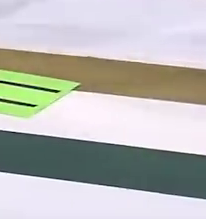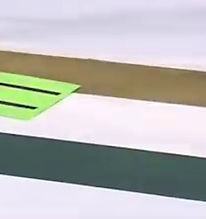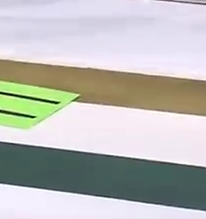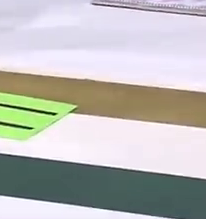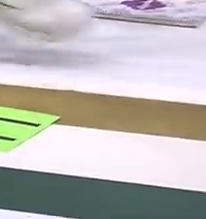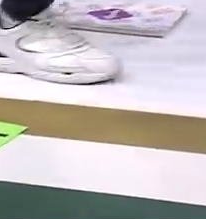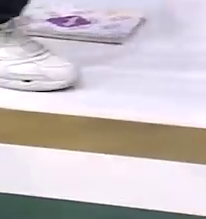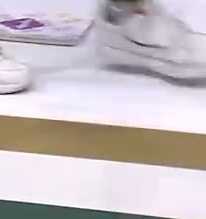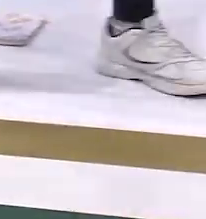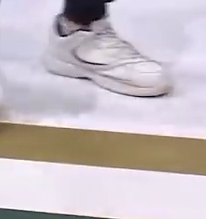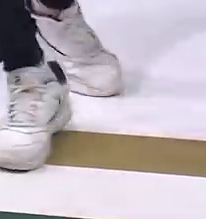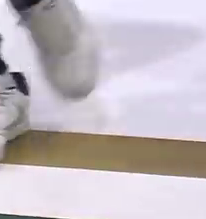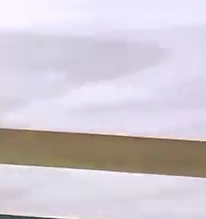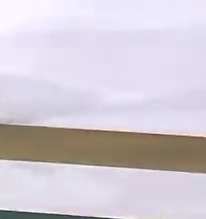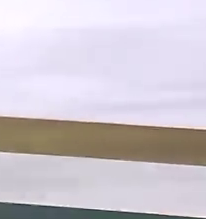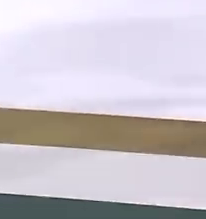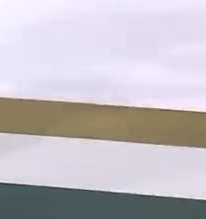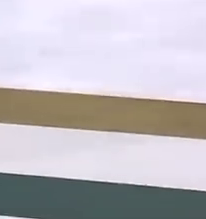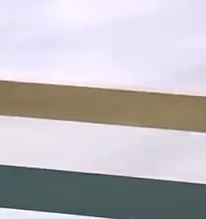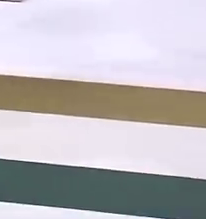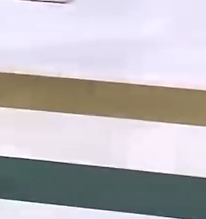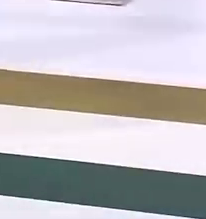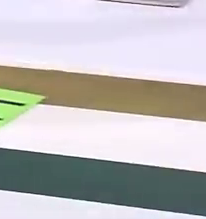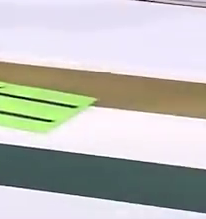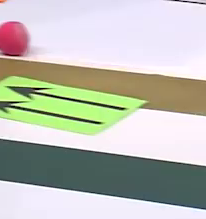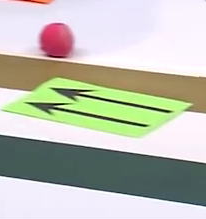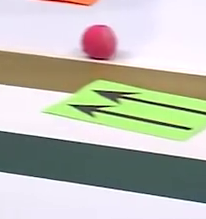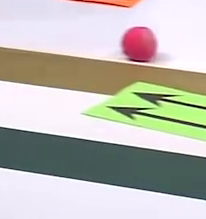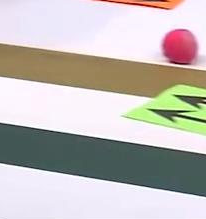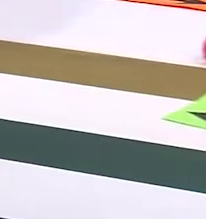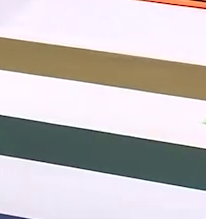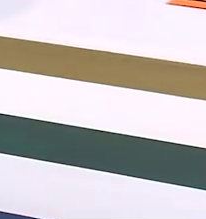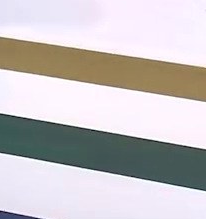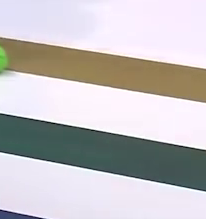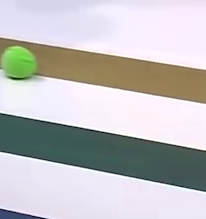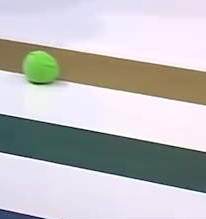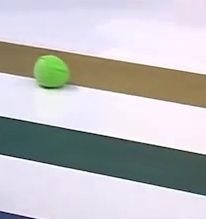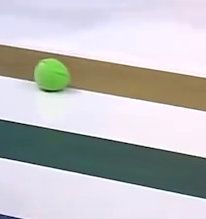Las hojas se rodean, acuérdate. Los calcetines se saltan.